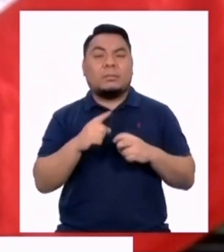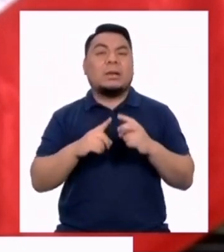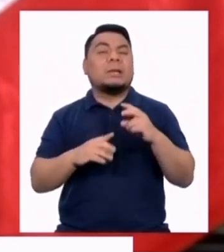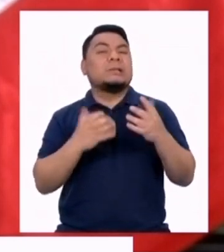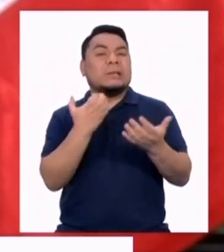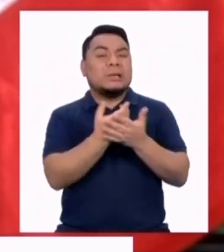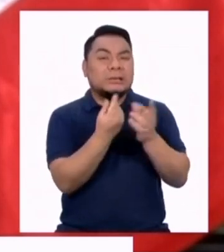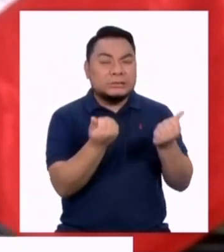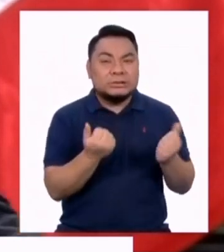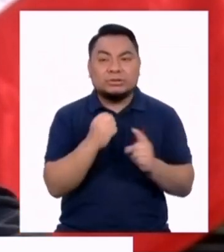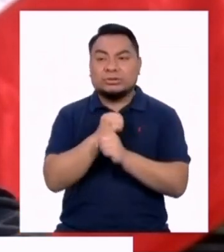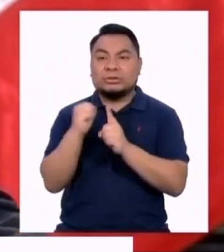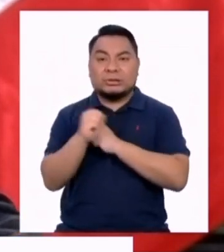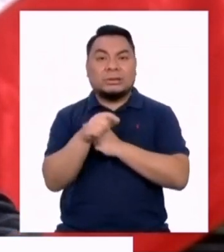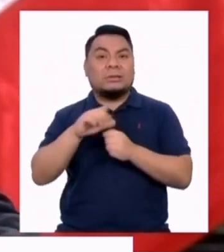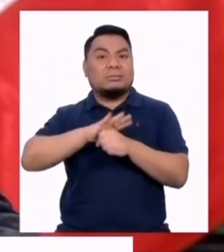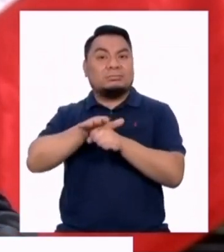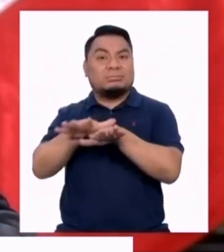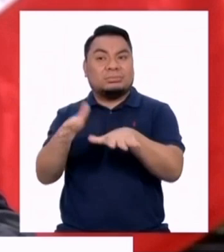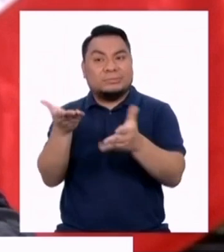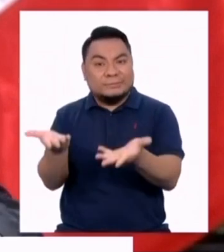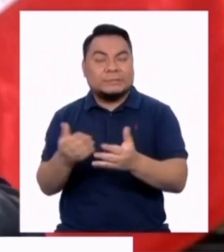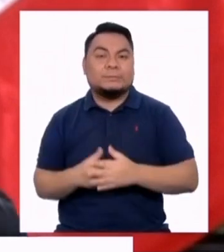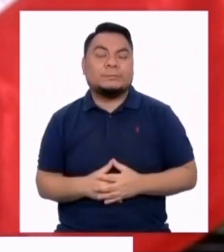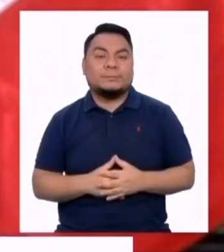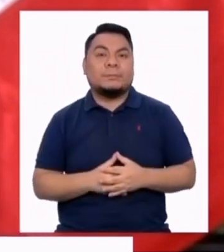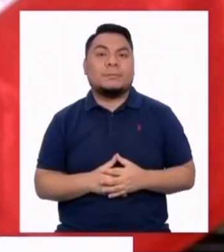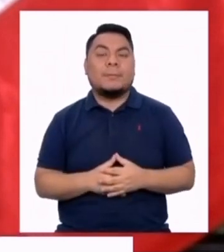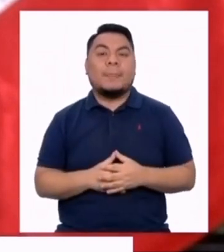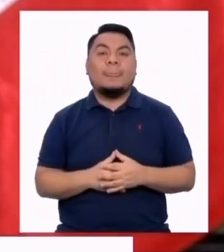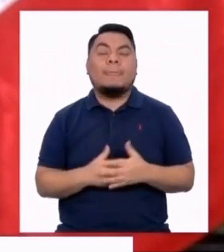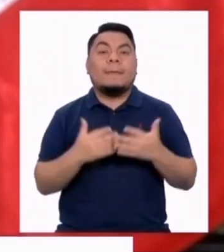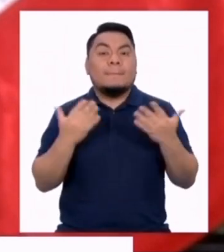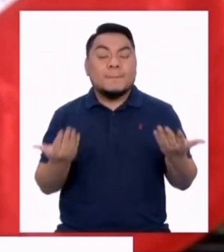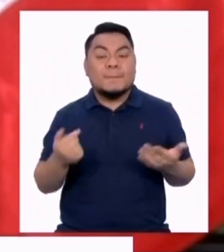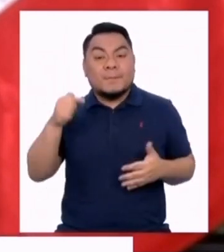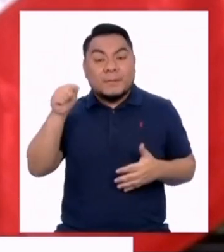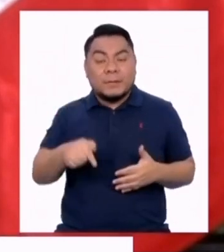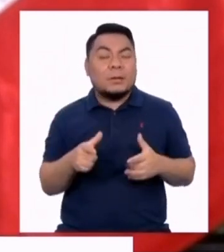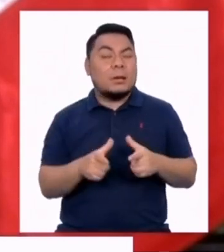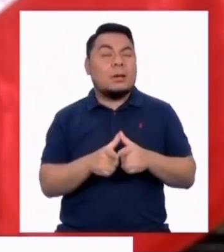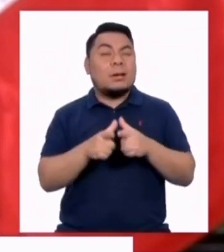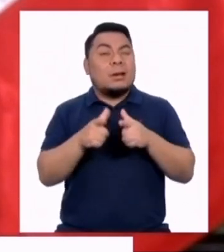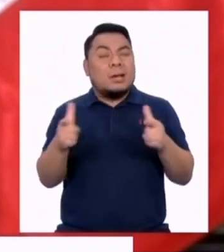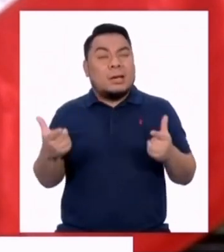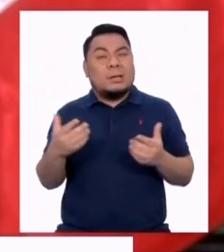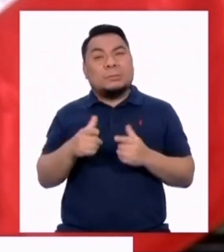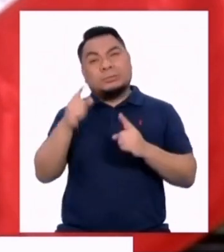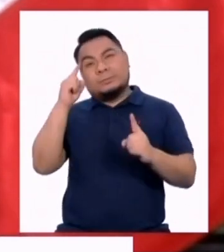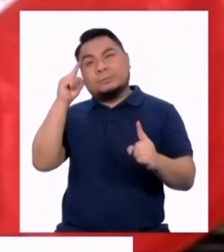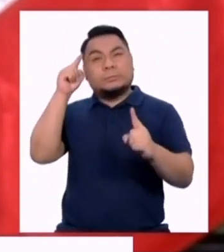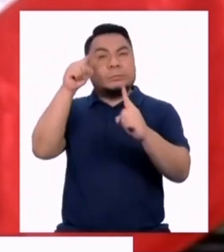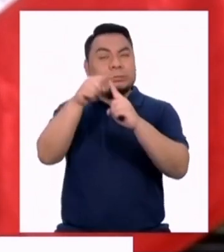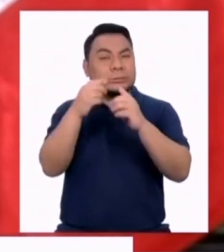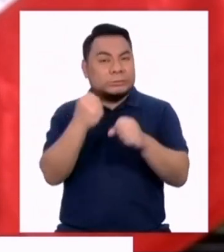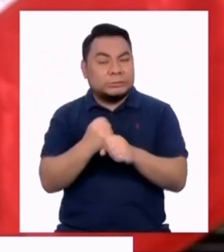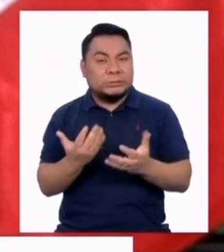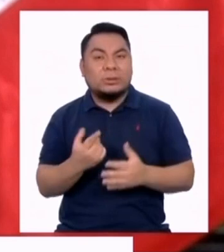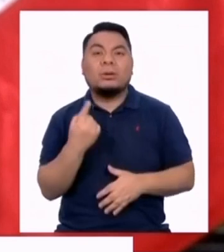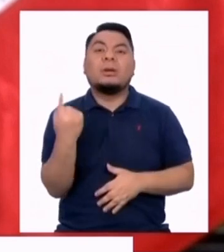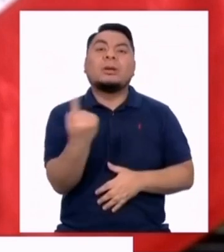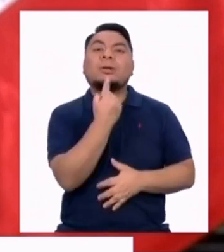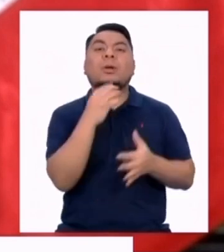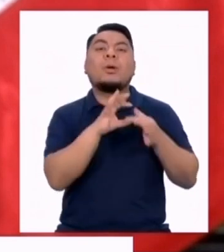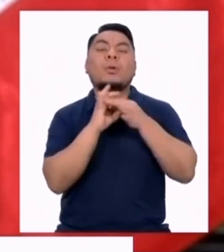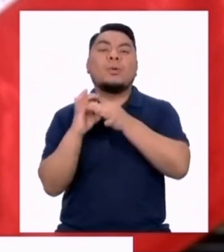a este enorme desafío solo la unidad el esfuerzo y la